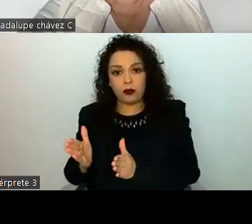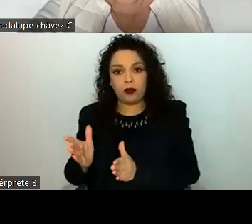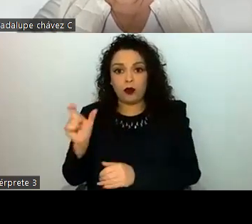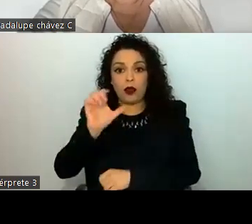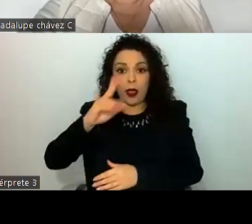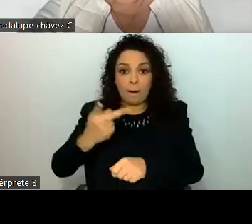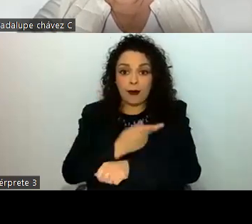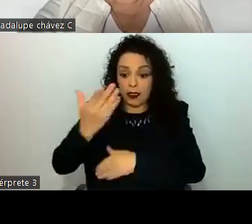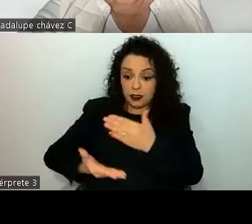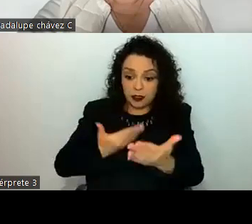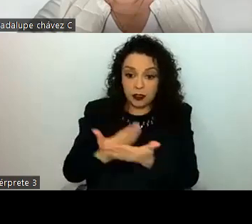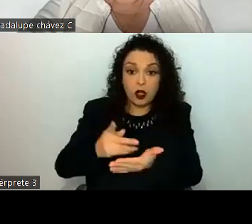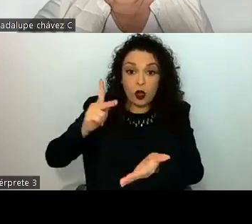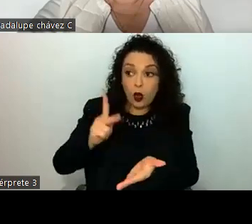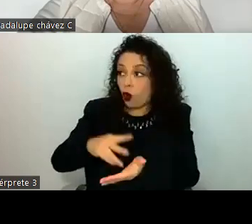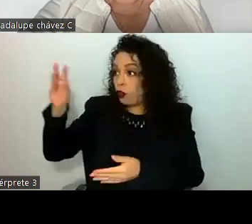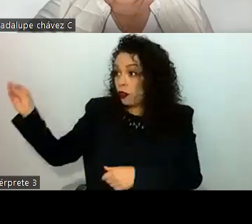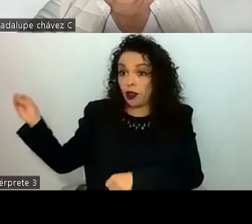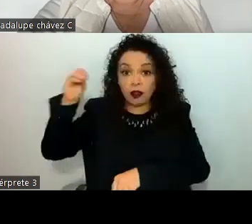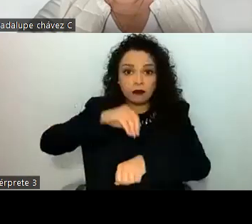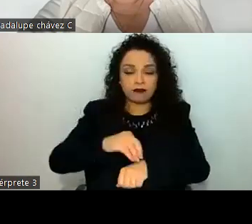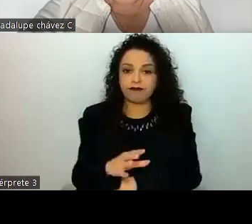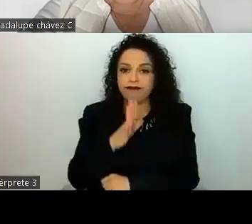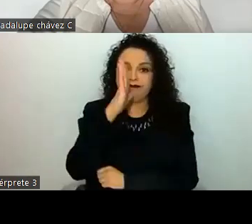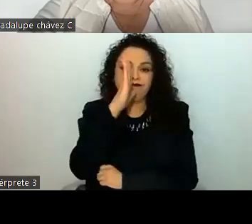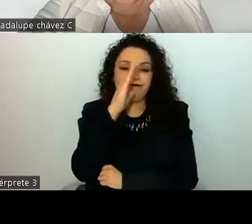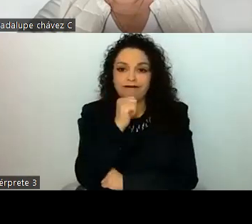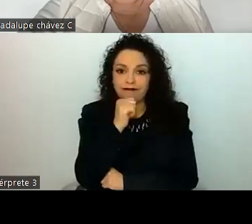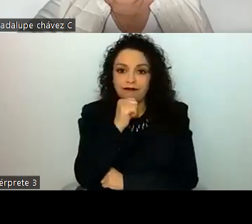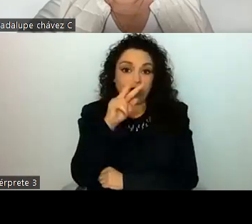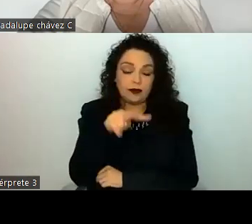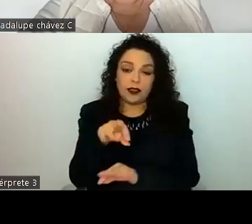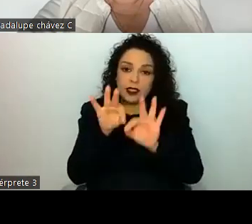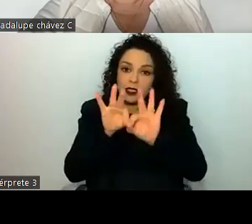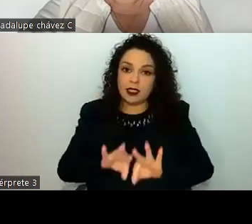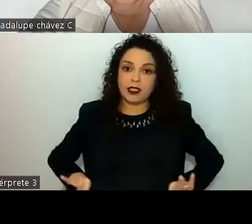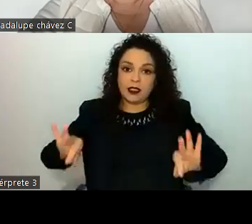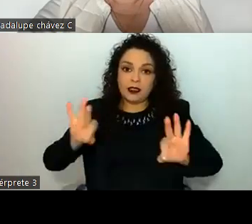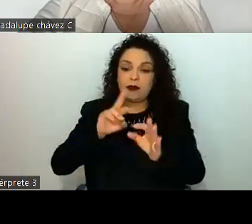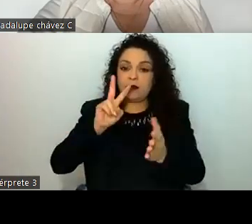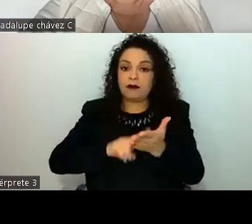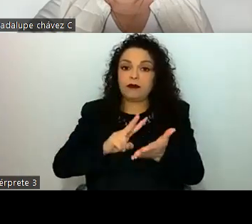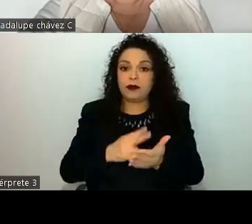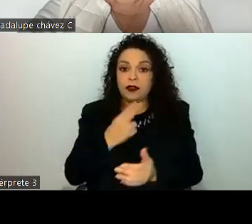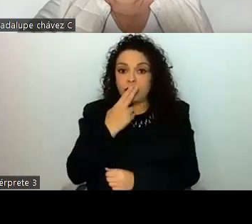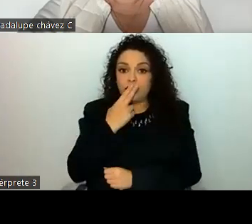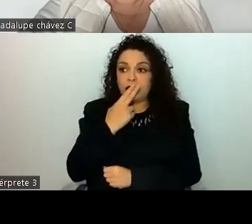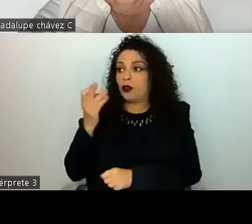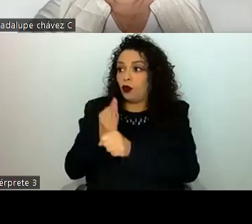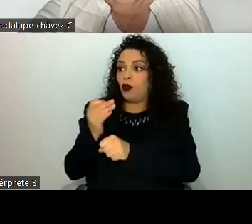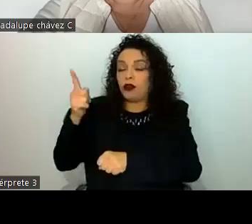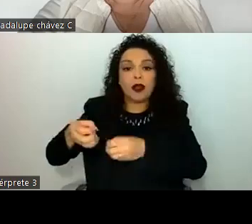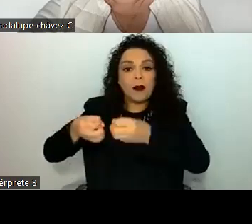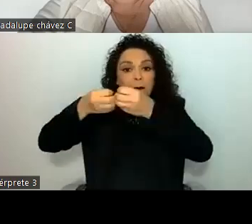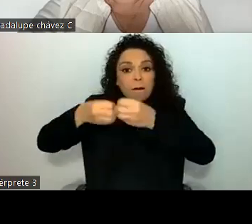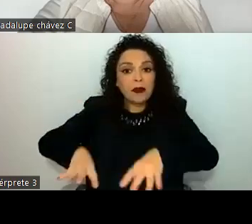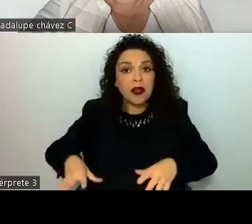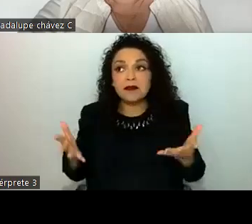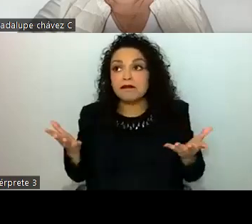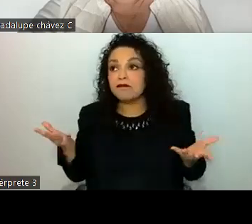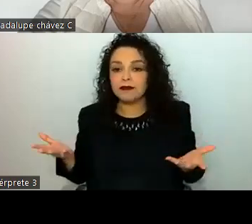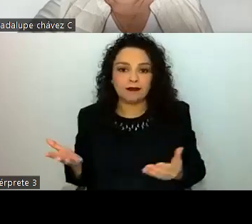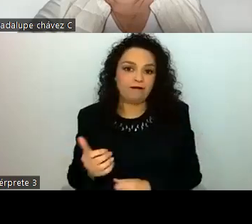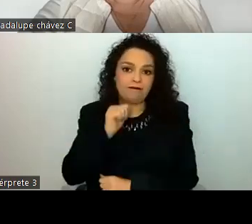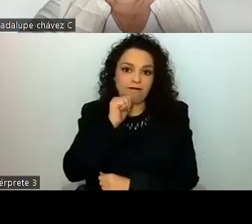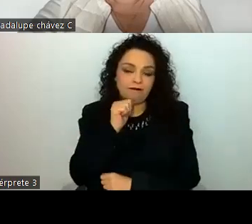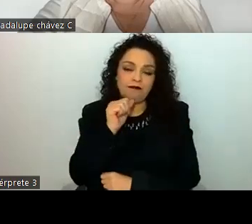presentados en el Pleno, actualmente este importante instrumento legislativo se encuentra en el limbo. Dicho esto, diputado presidente, si